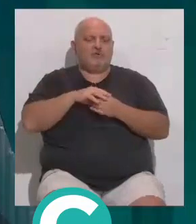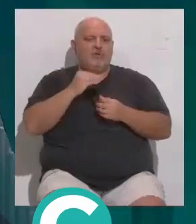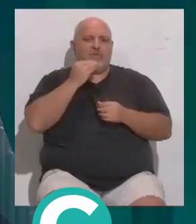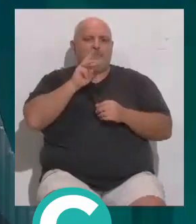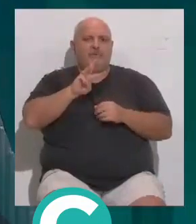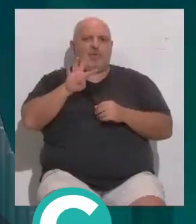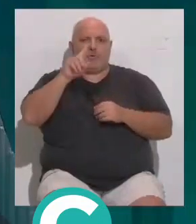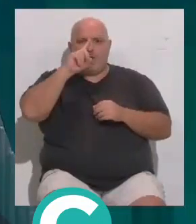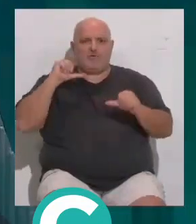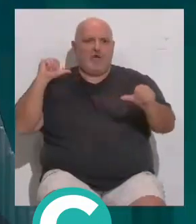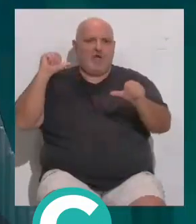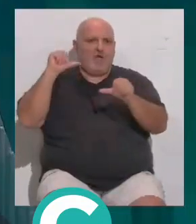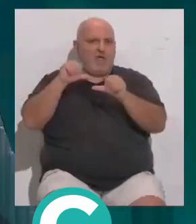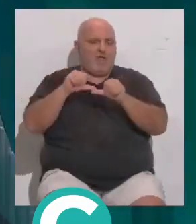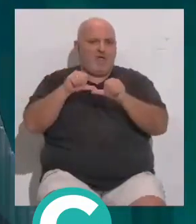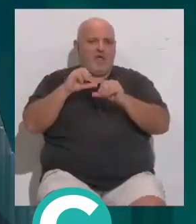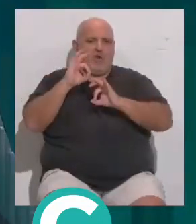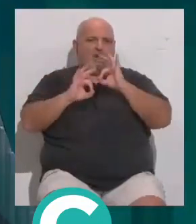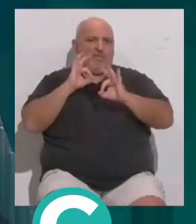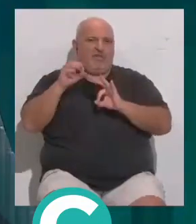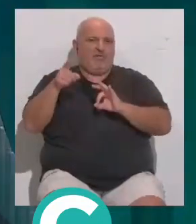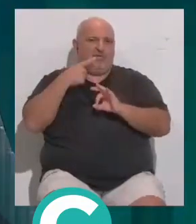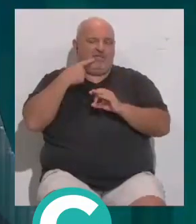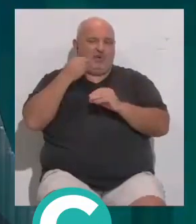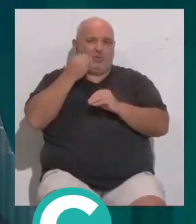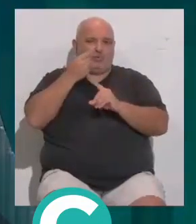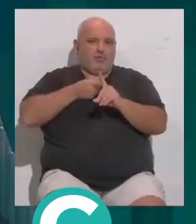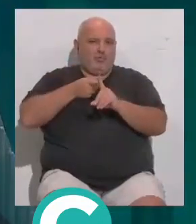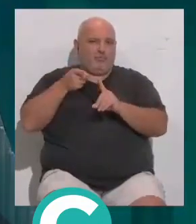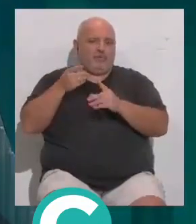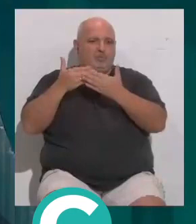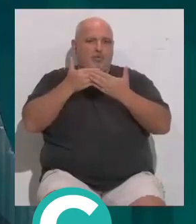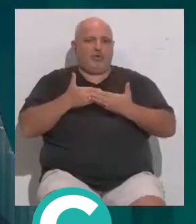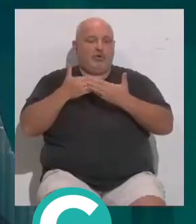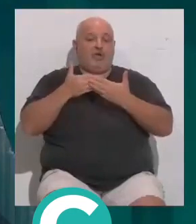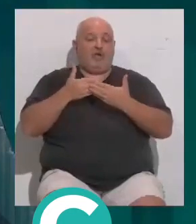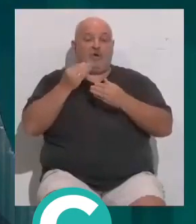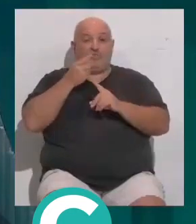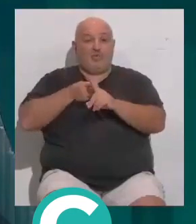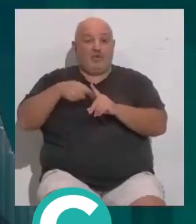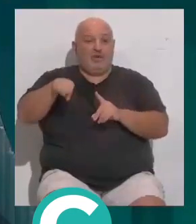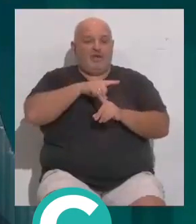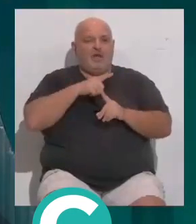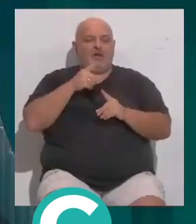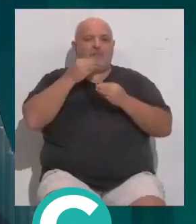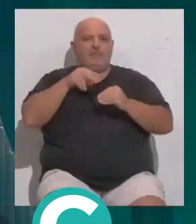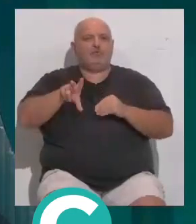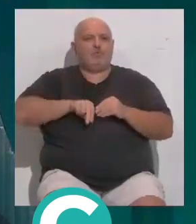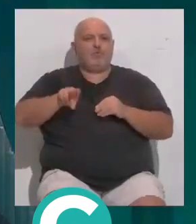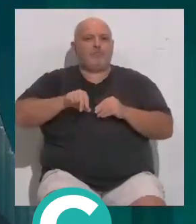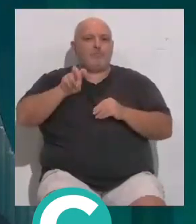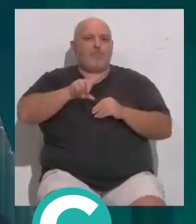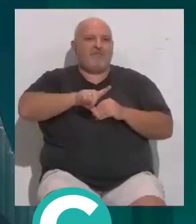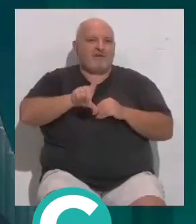los 34 años que lleva la organización realizando este estudio. Por eso los consumidores buscan el supermercado